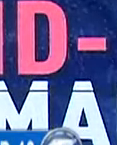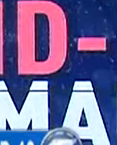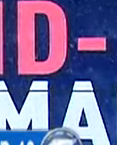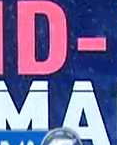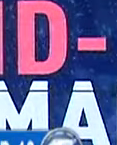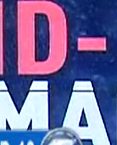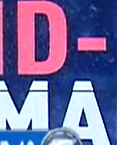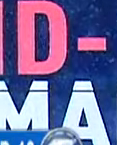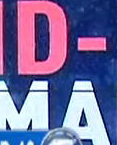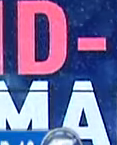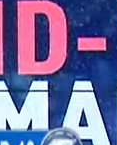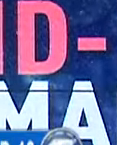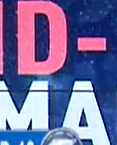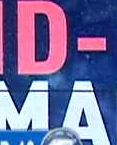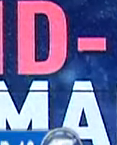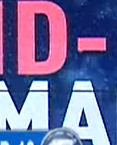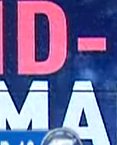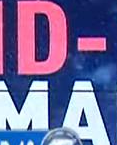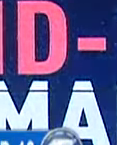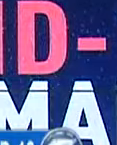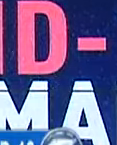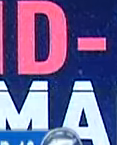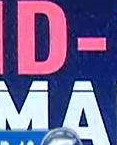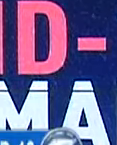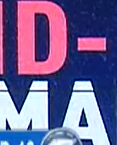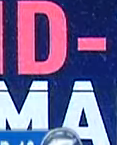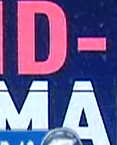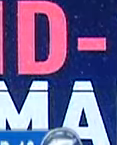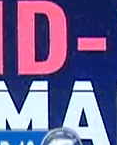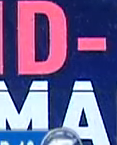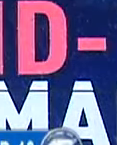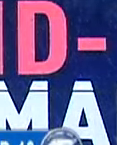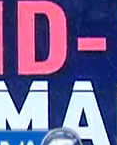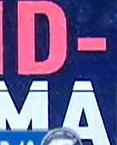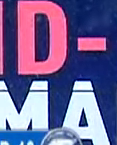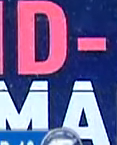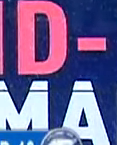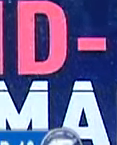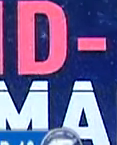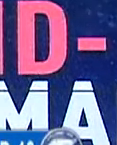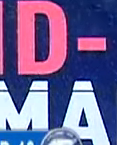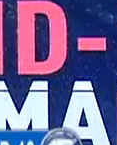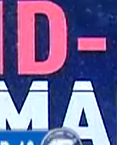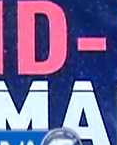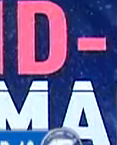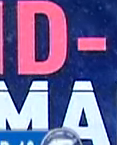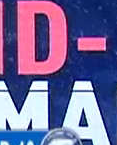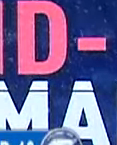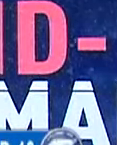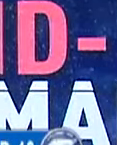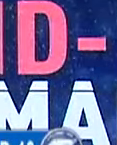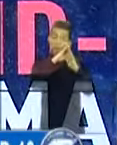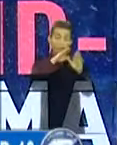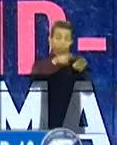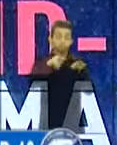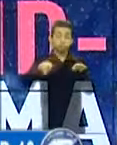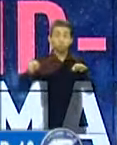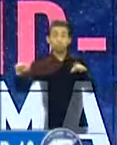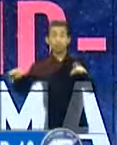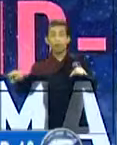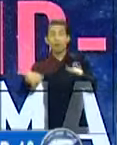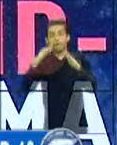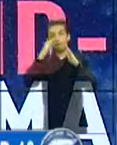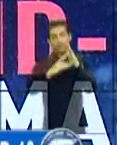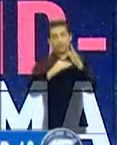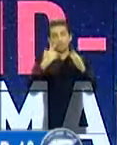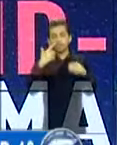en hospitales en donde se atiende. Entonces, el porcentaje de ocupación es menor y ahí pues se puede tomar esta cifra más